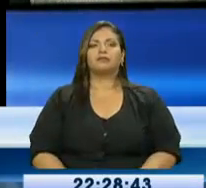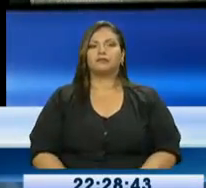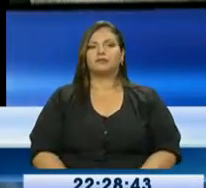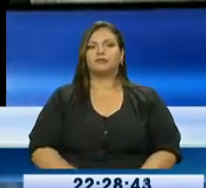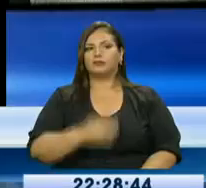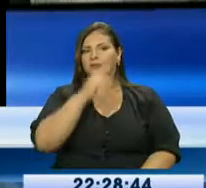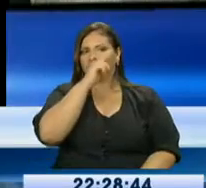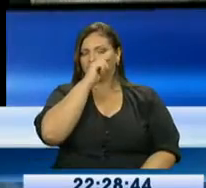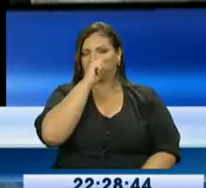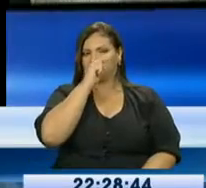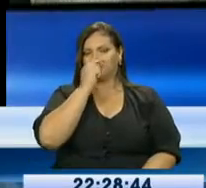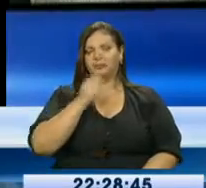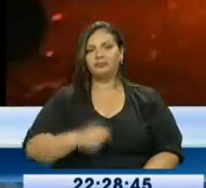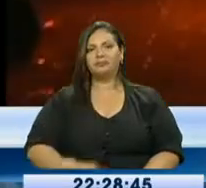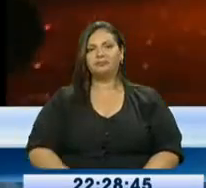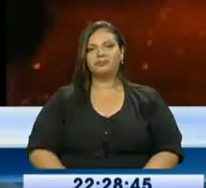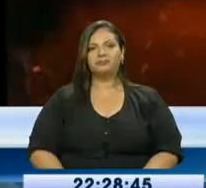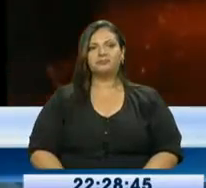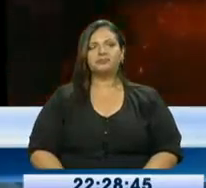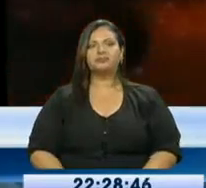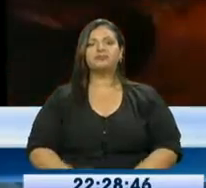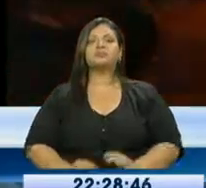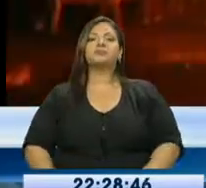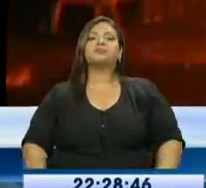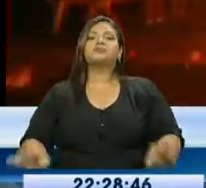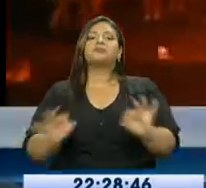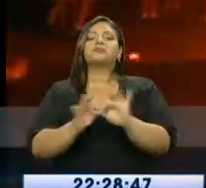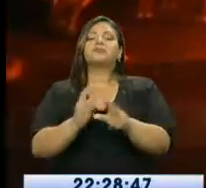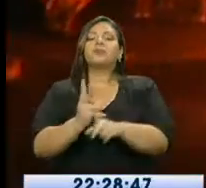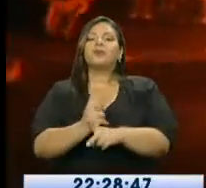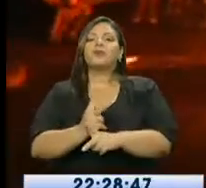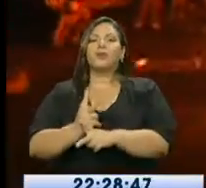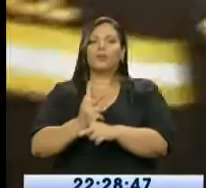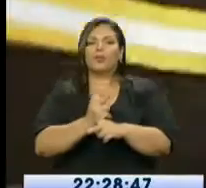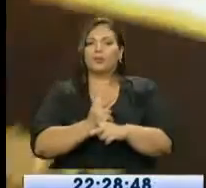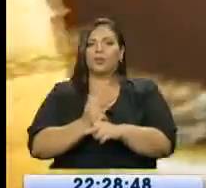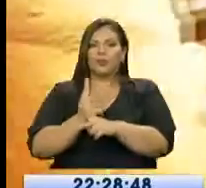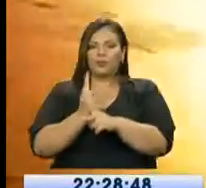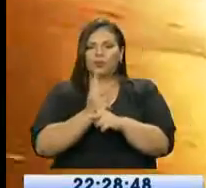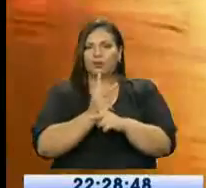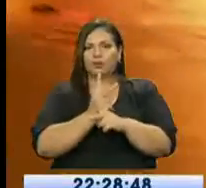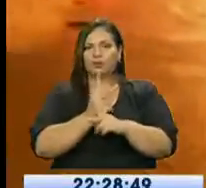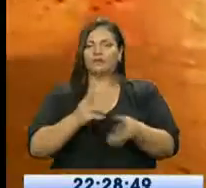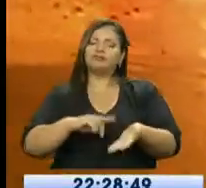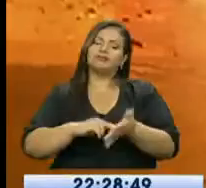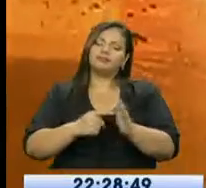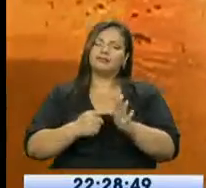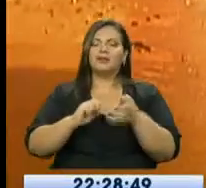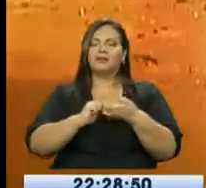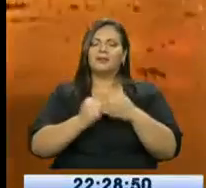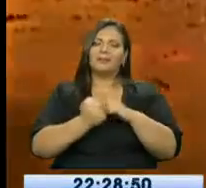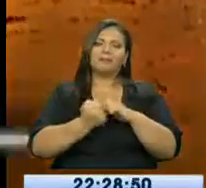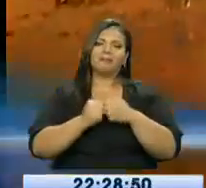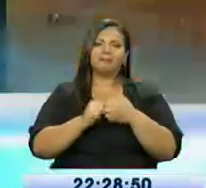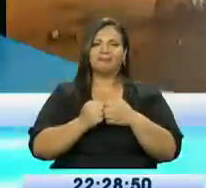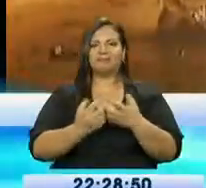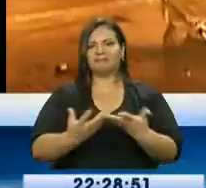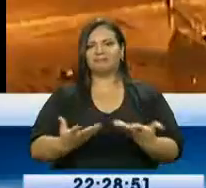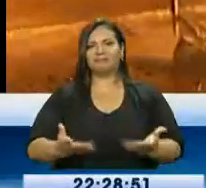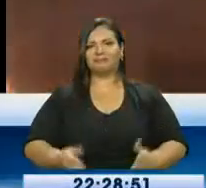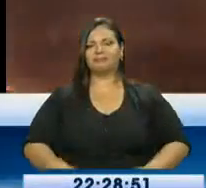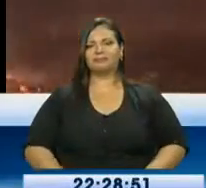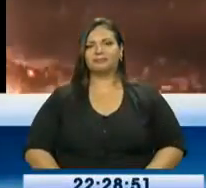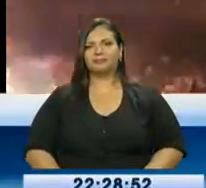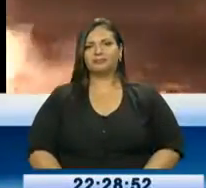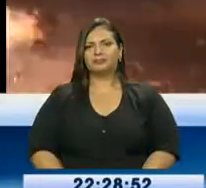de cortarlo. Así minimizaremos los riesgos en esta celebración y evitaremos incidentes que